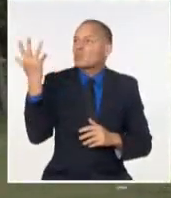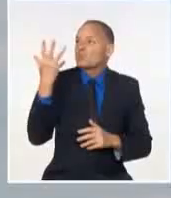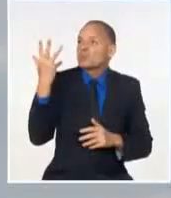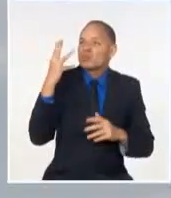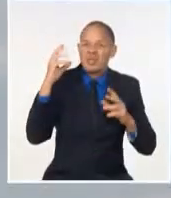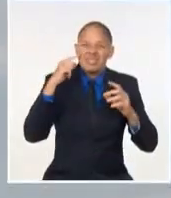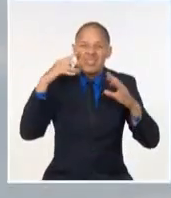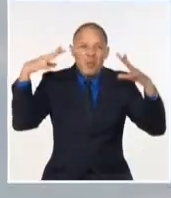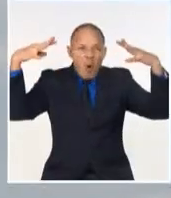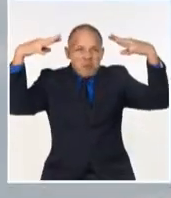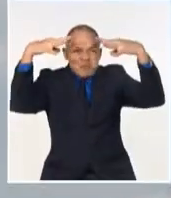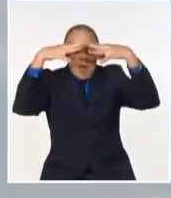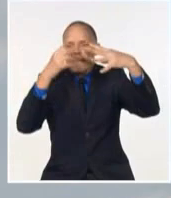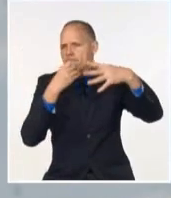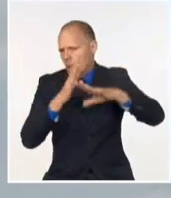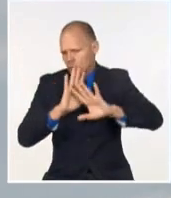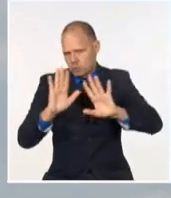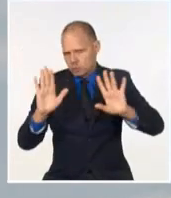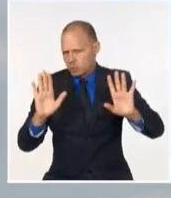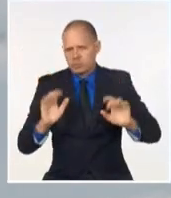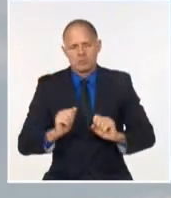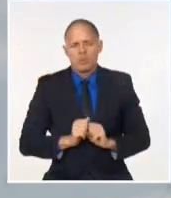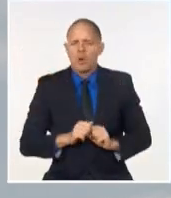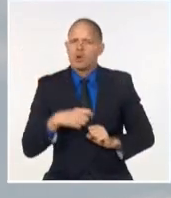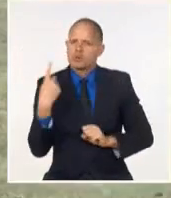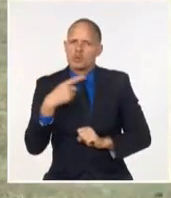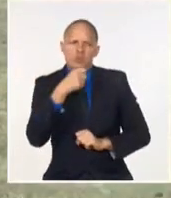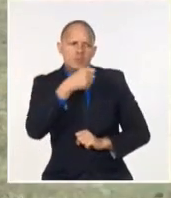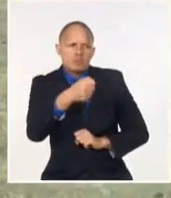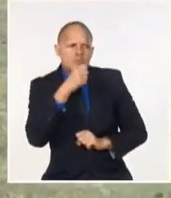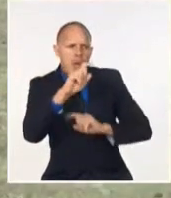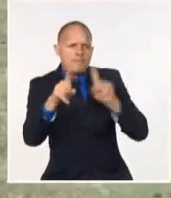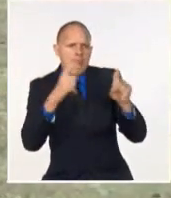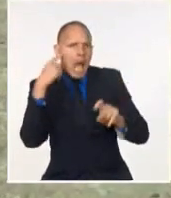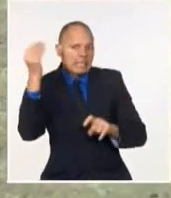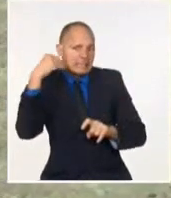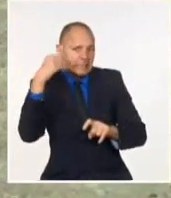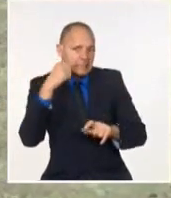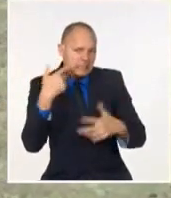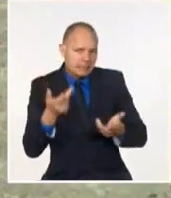pasada, pudimos obtener información importante.